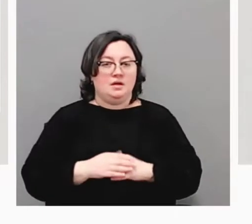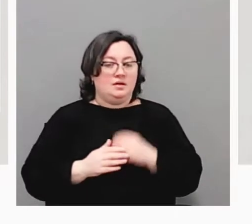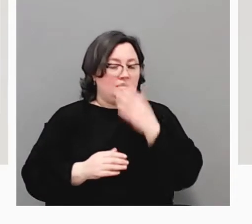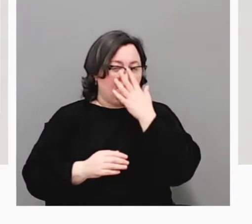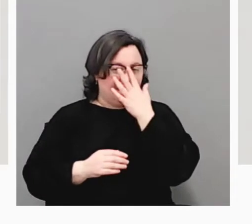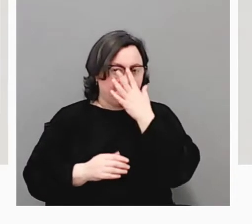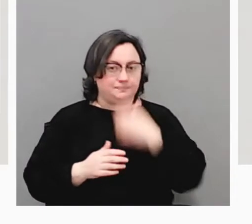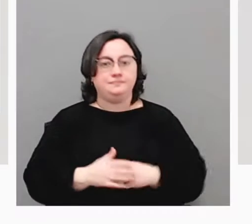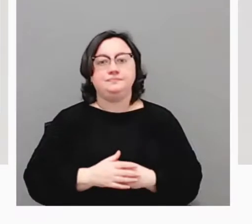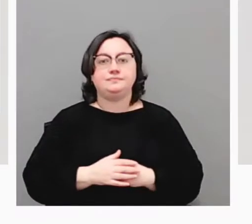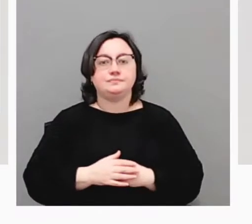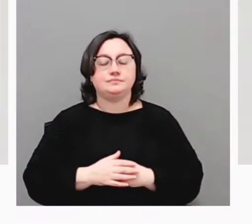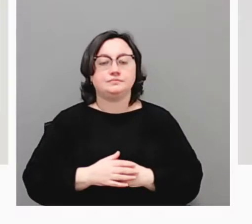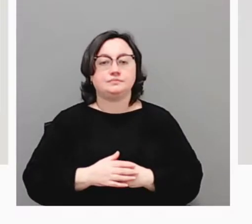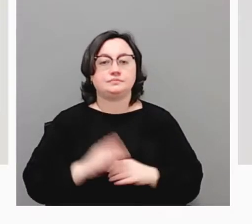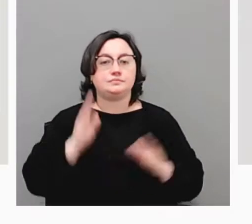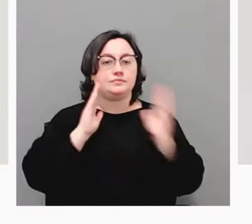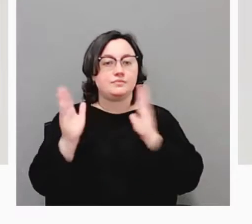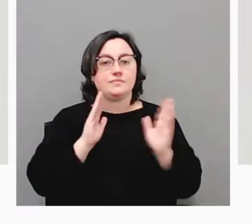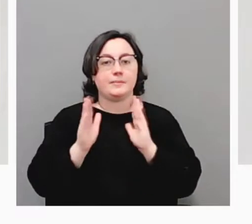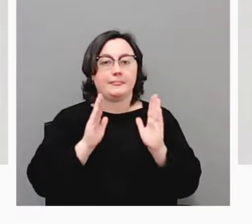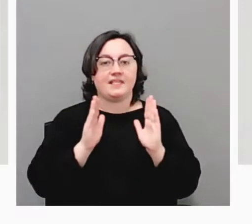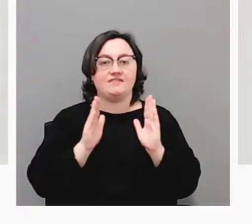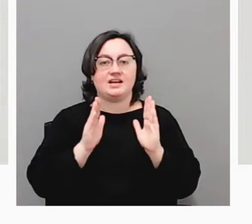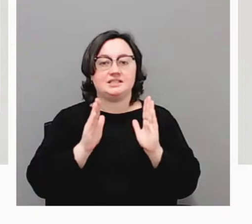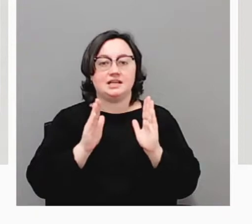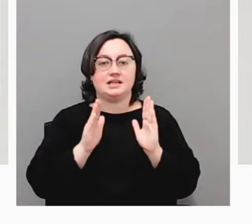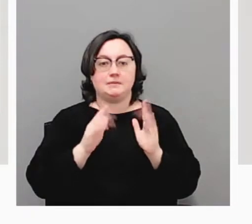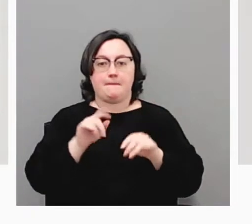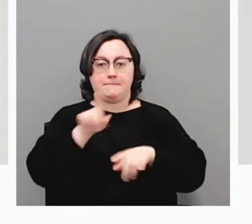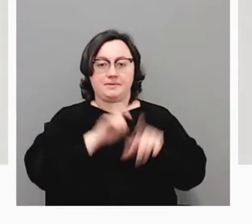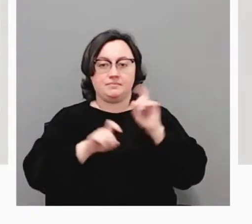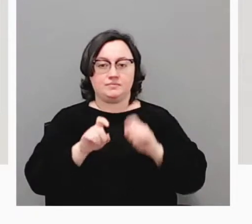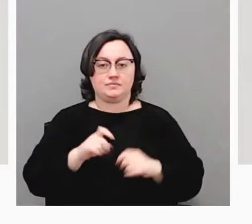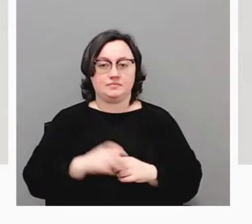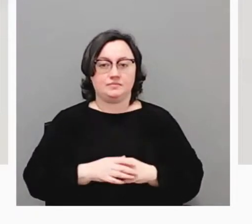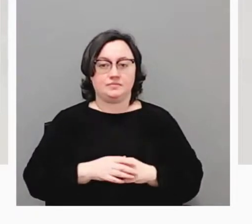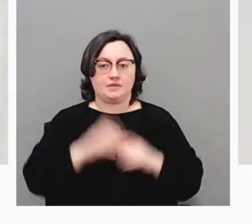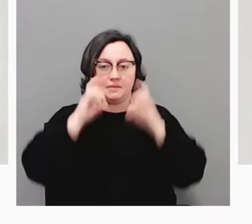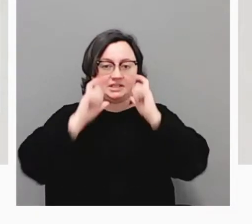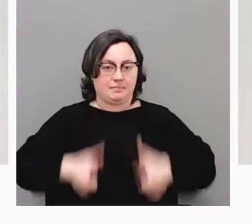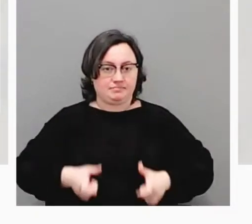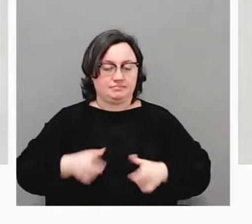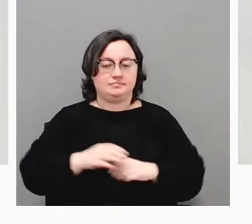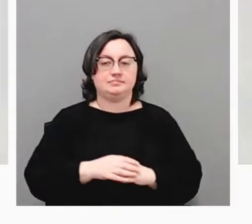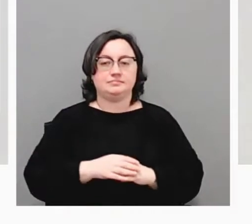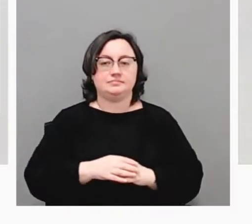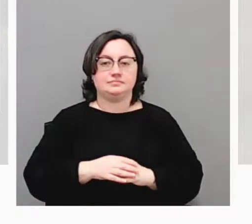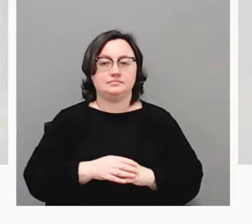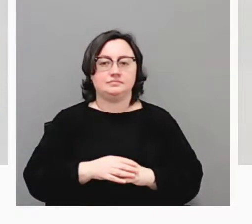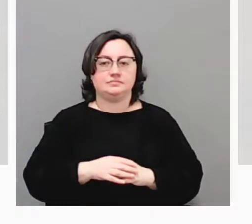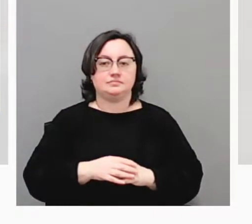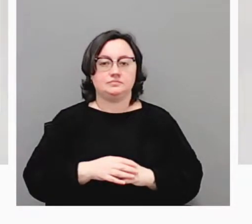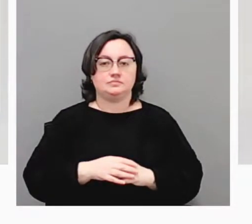Y luego una siguiente fase que ha sido el propio... Perdón, voy a quitar esto. Me estoy asfixiando. El propio Paseo de la Ría, ¿no?